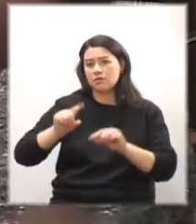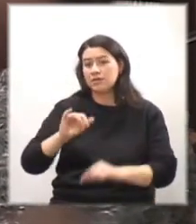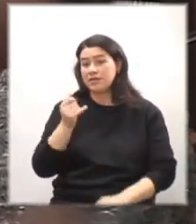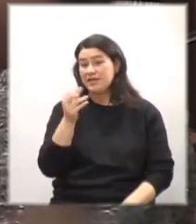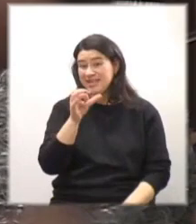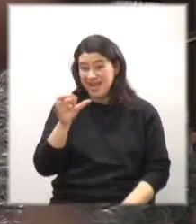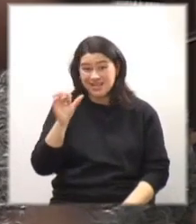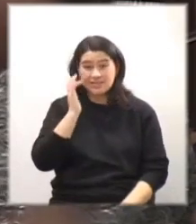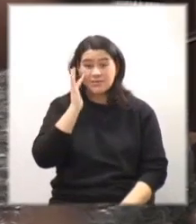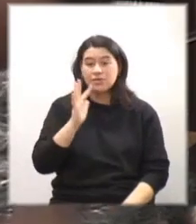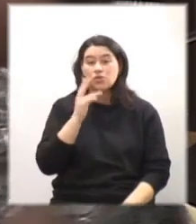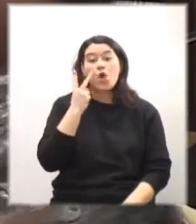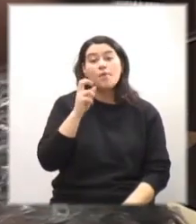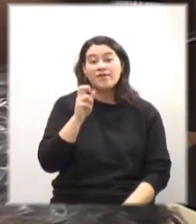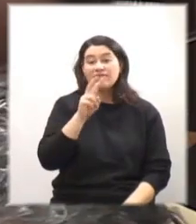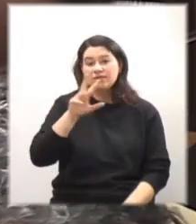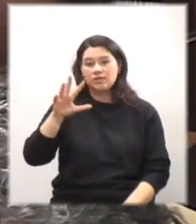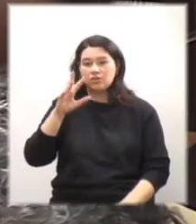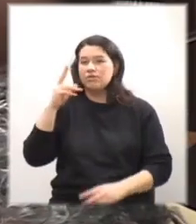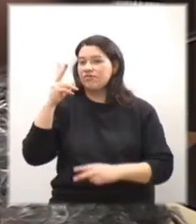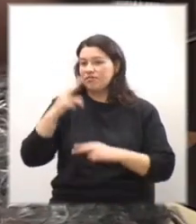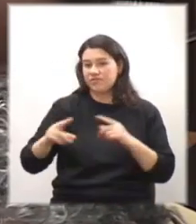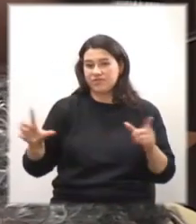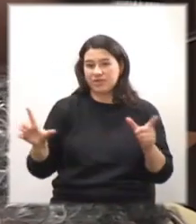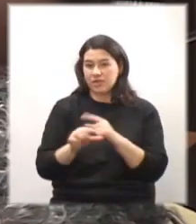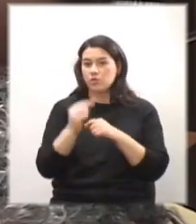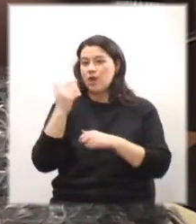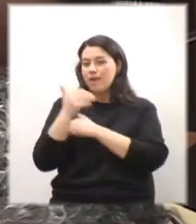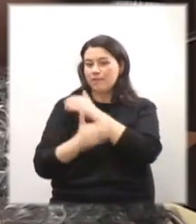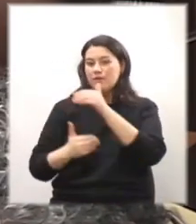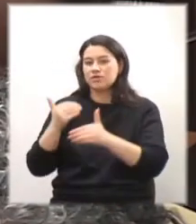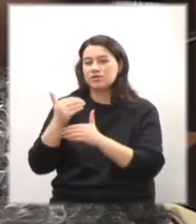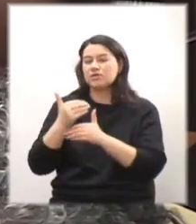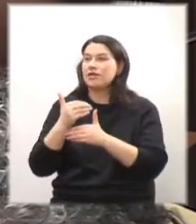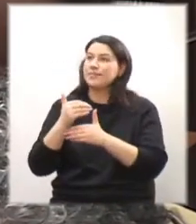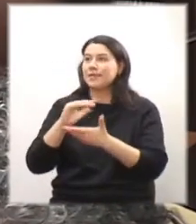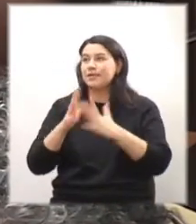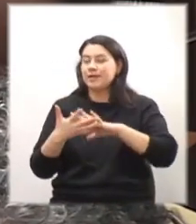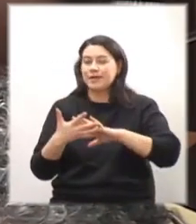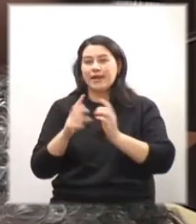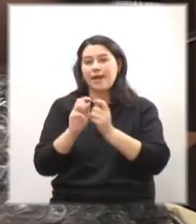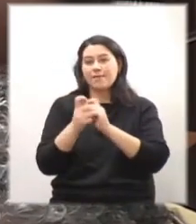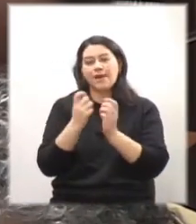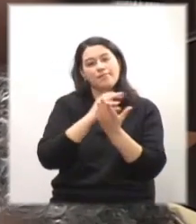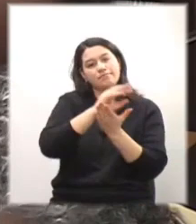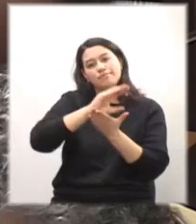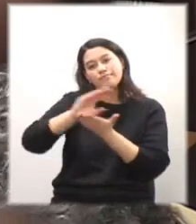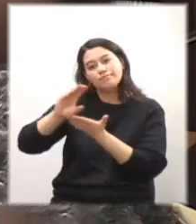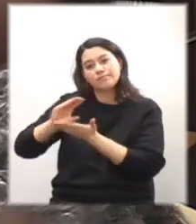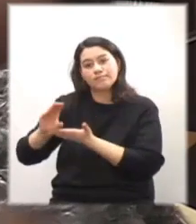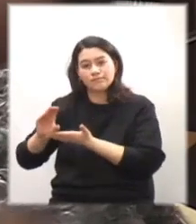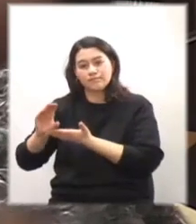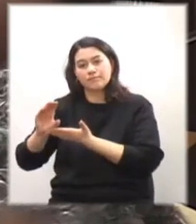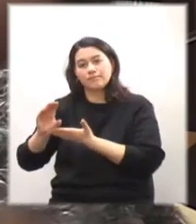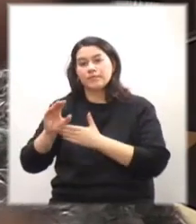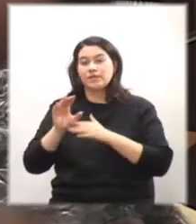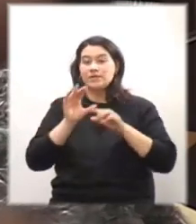en el 2025 se terminará de procesar una redistribución de recursos desde